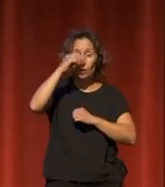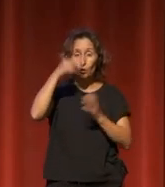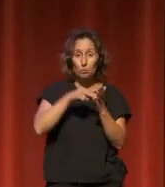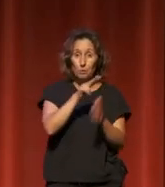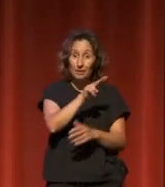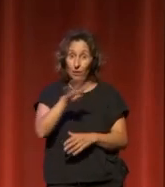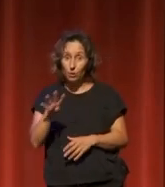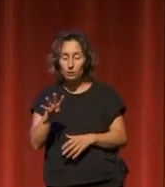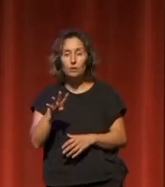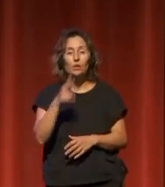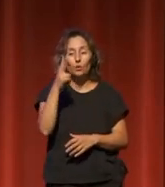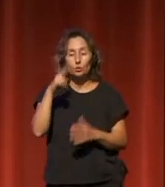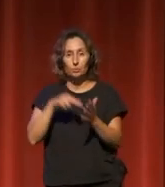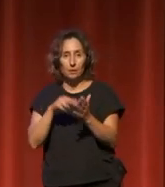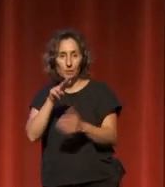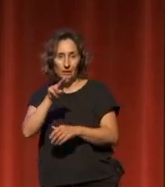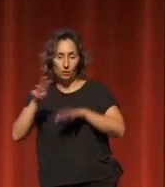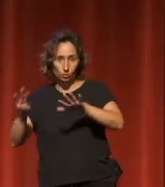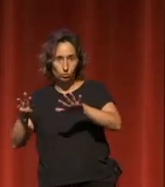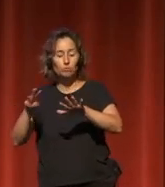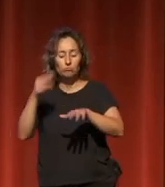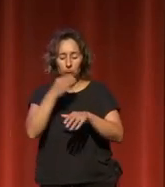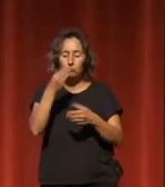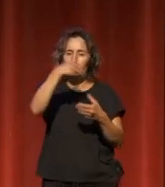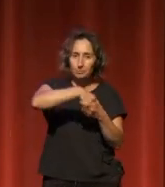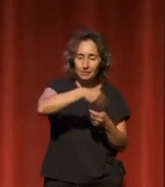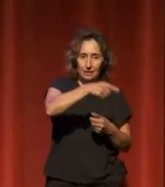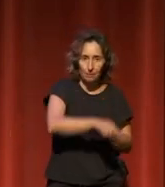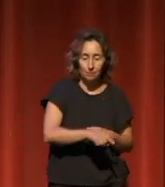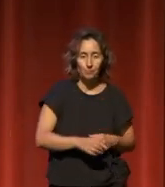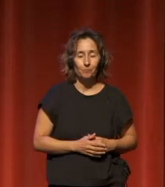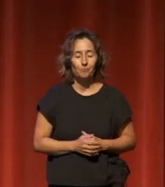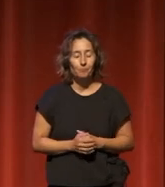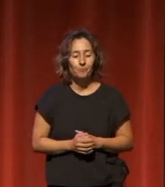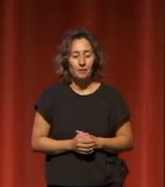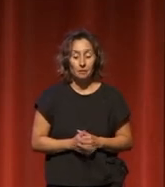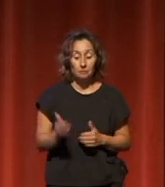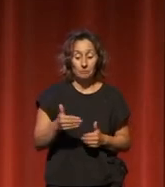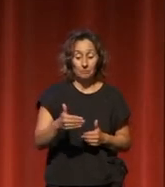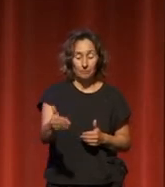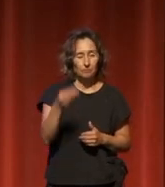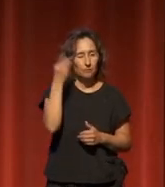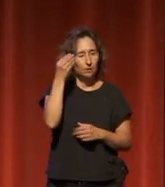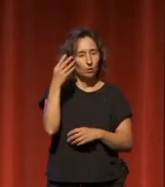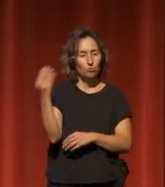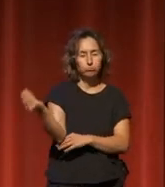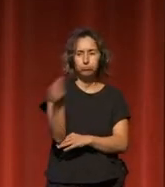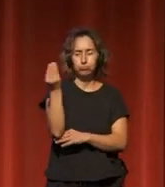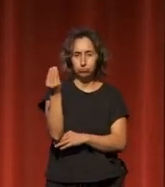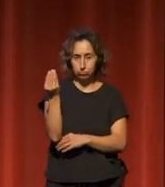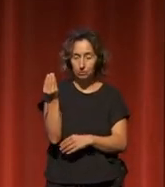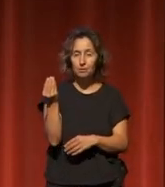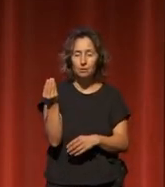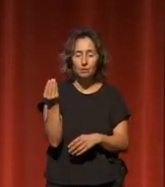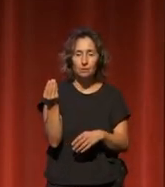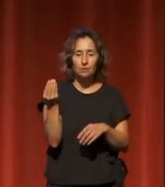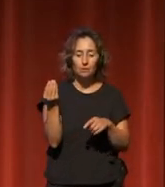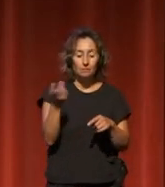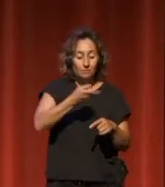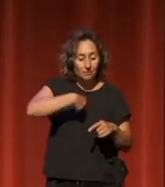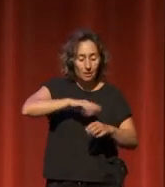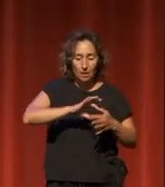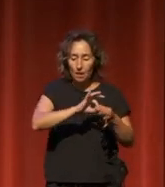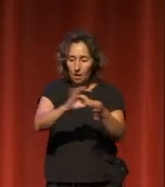2024 2028 porque esta tarea siempre Mirando a la Excelencia es y será siempre un estímulo que nos